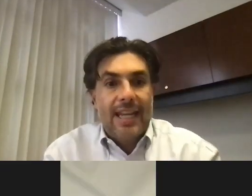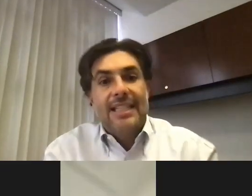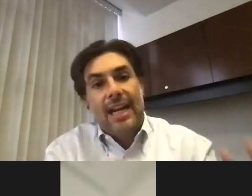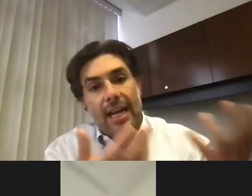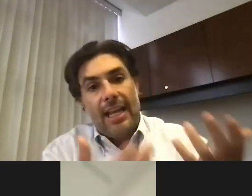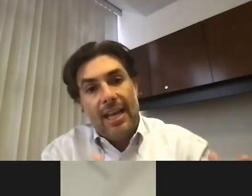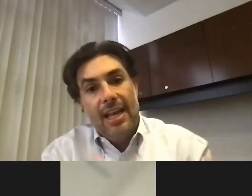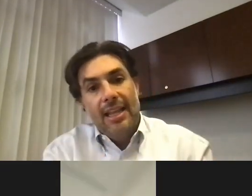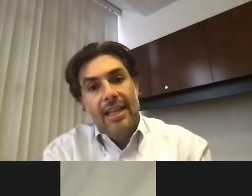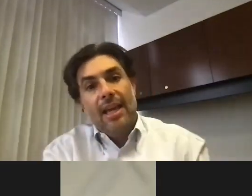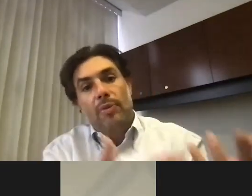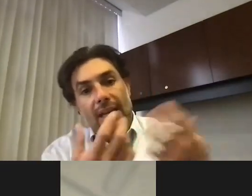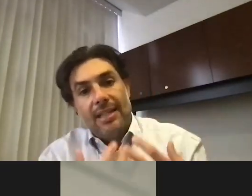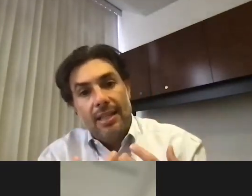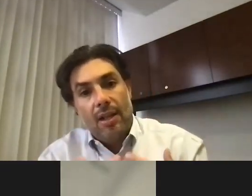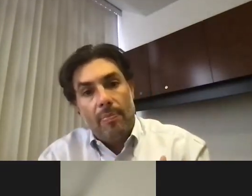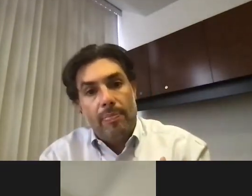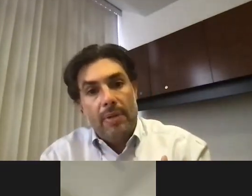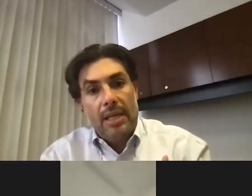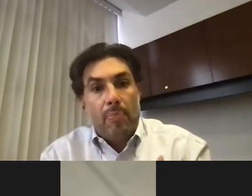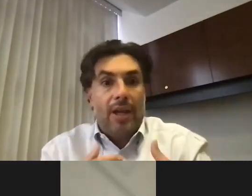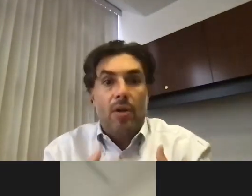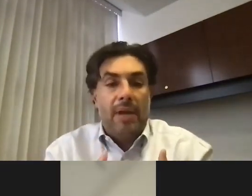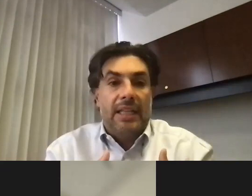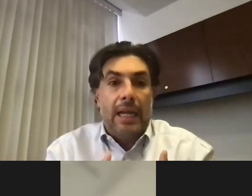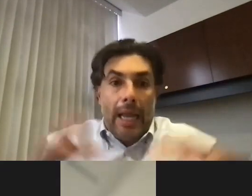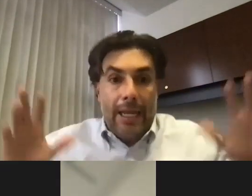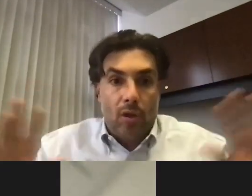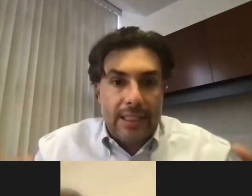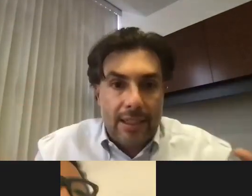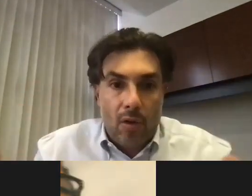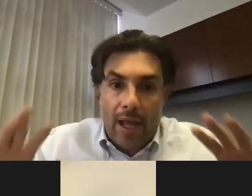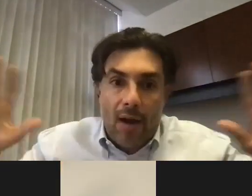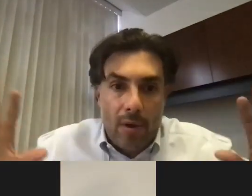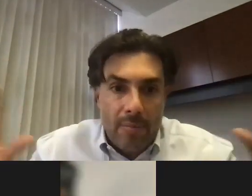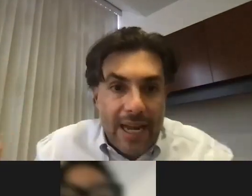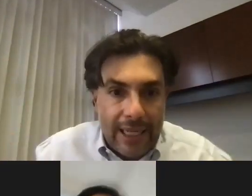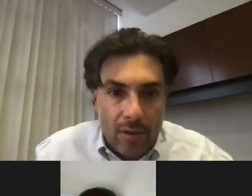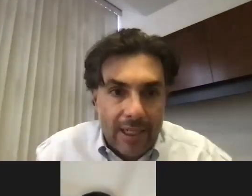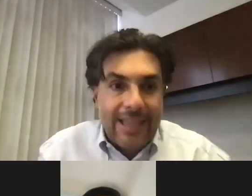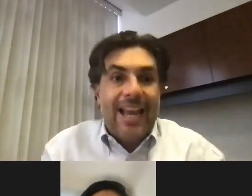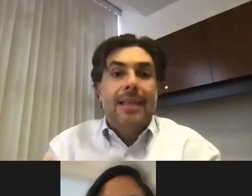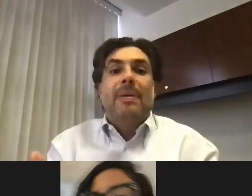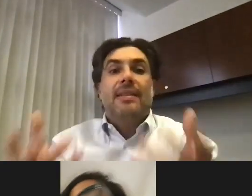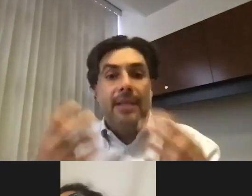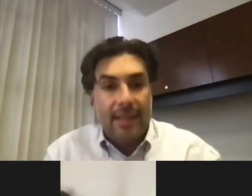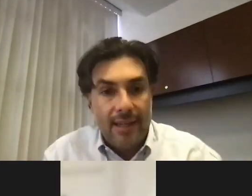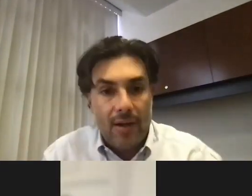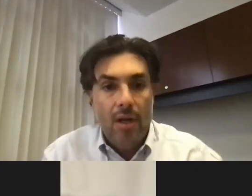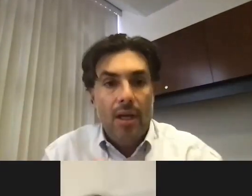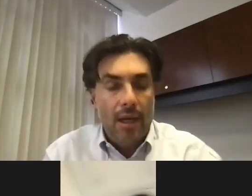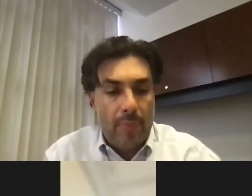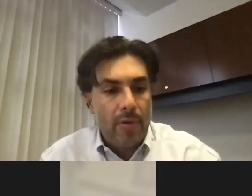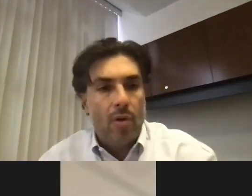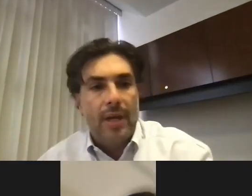fiscales de obtener ese dinero y poderlo invertir en donde lo invierta, ¿no? O sea, deja de percibir ese